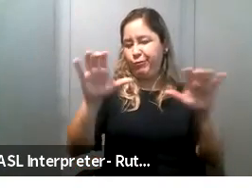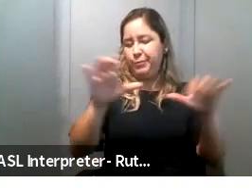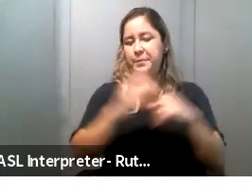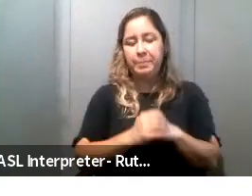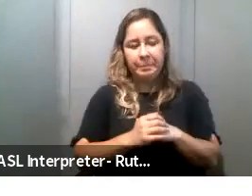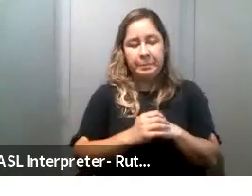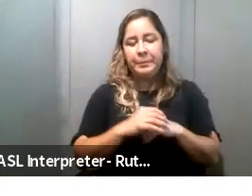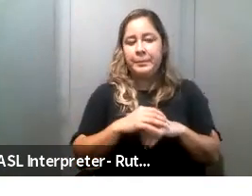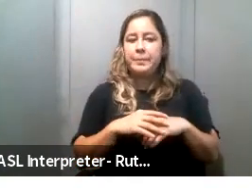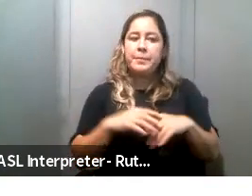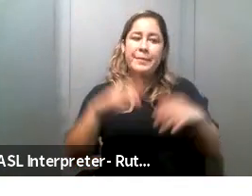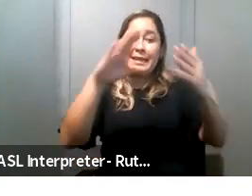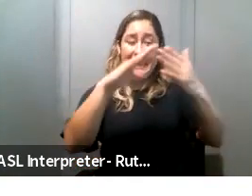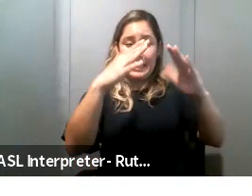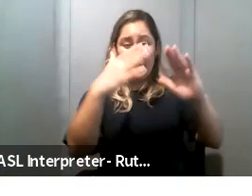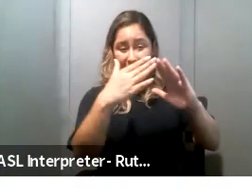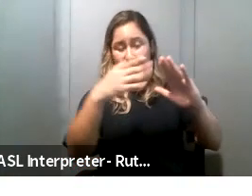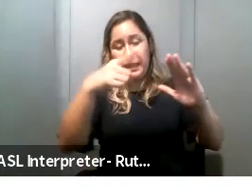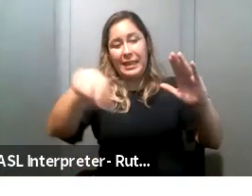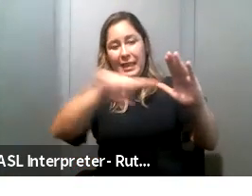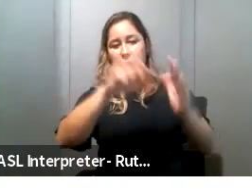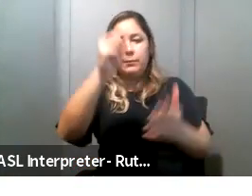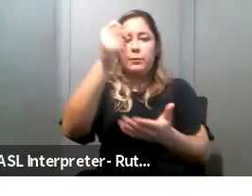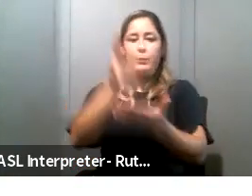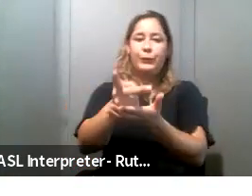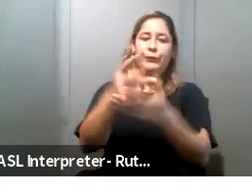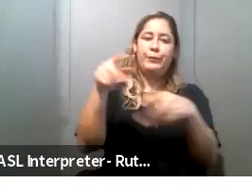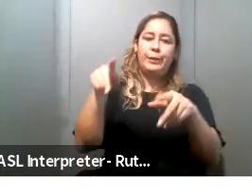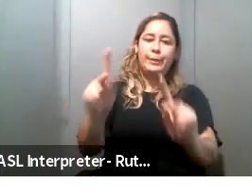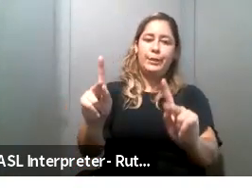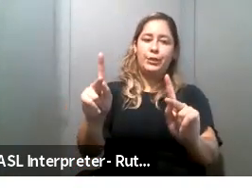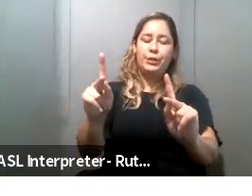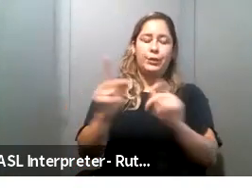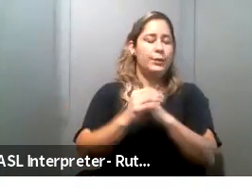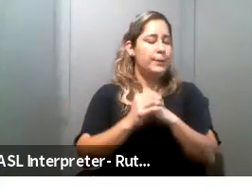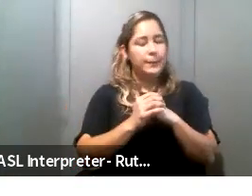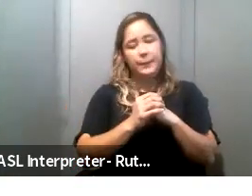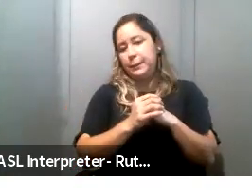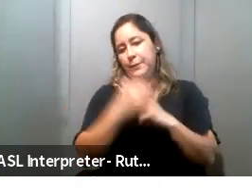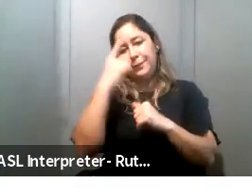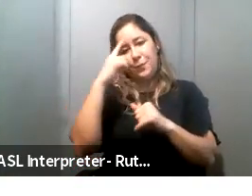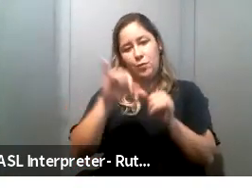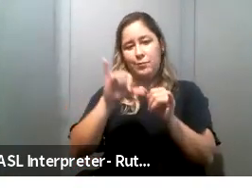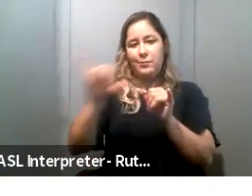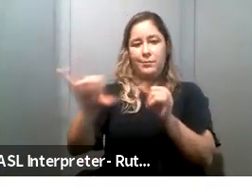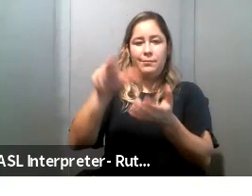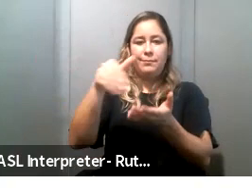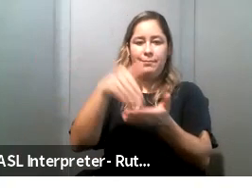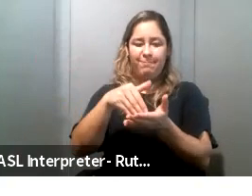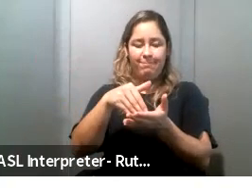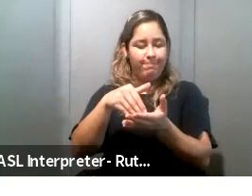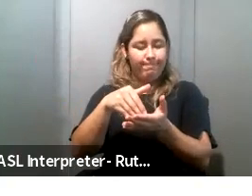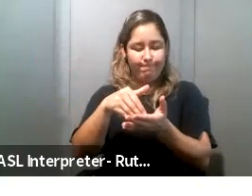ciudad, desafortunadamente sí aprobaron los permisos de los centros de detención. Pero